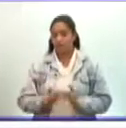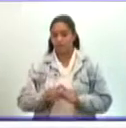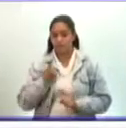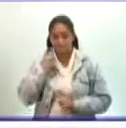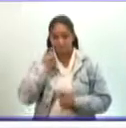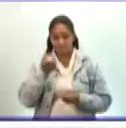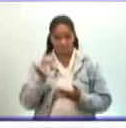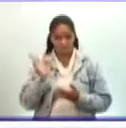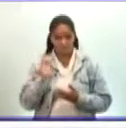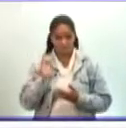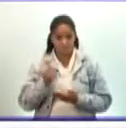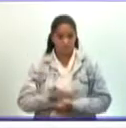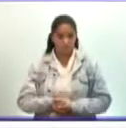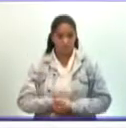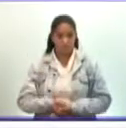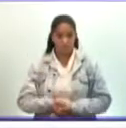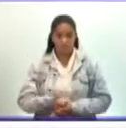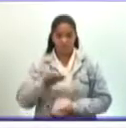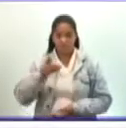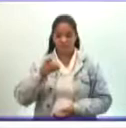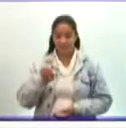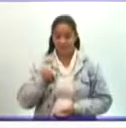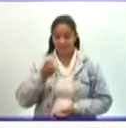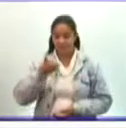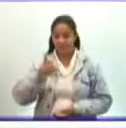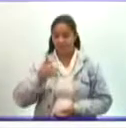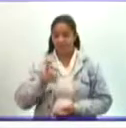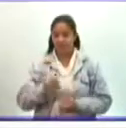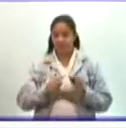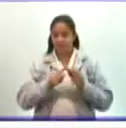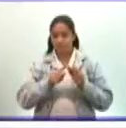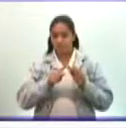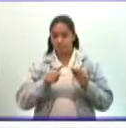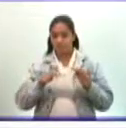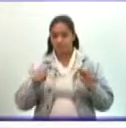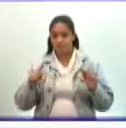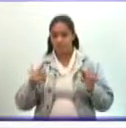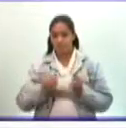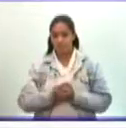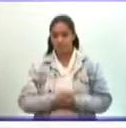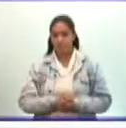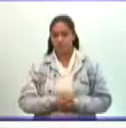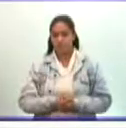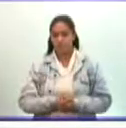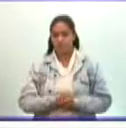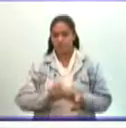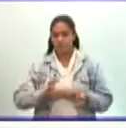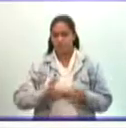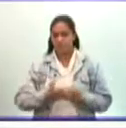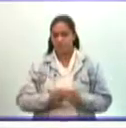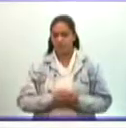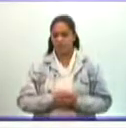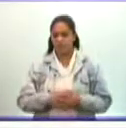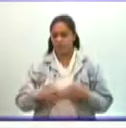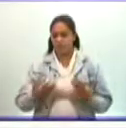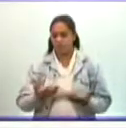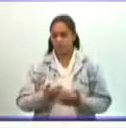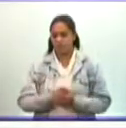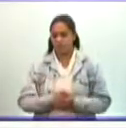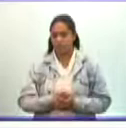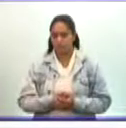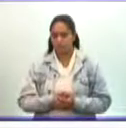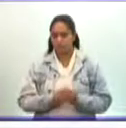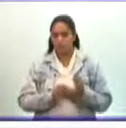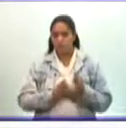observa que el segmento AD es un segmento que está formado en el